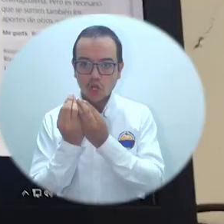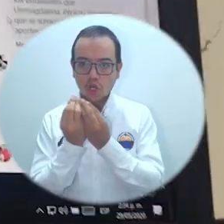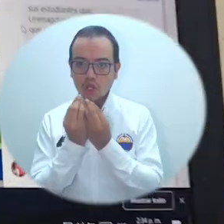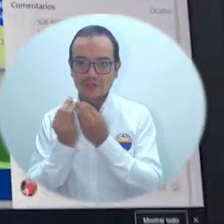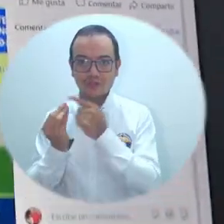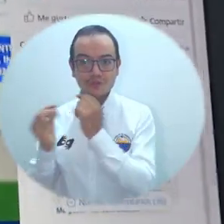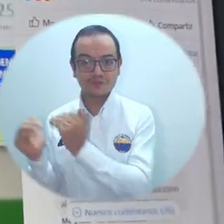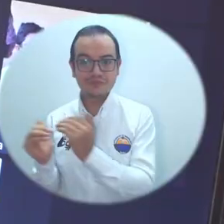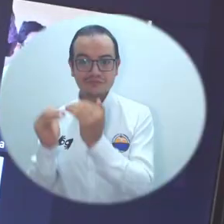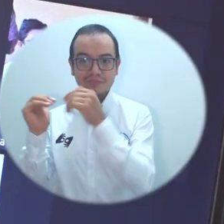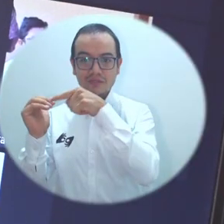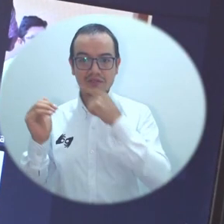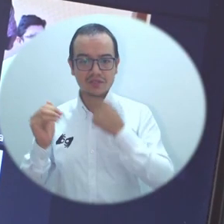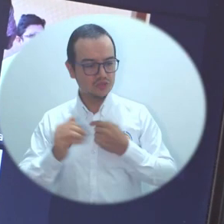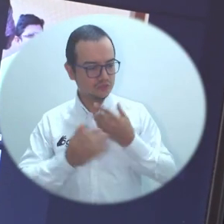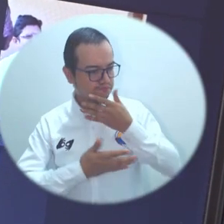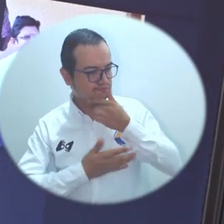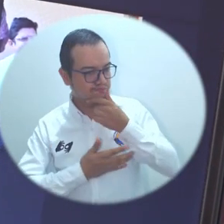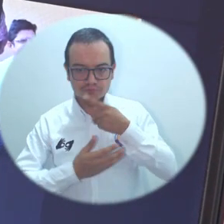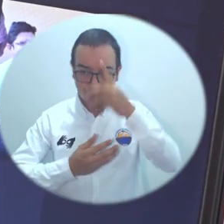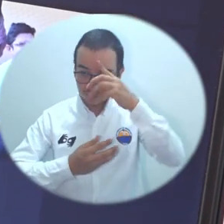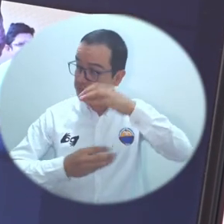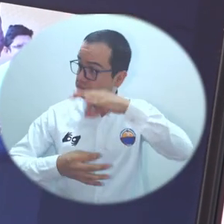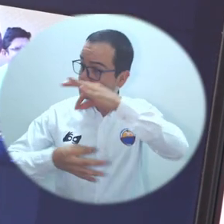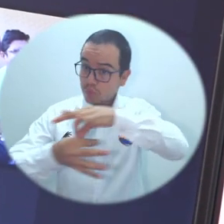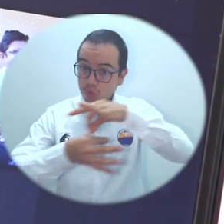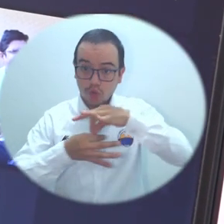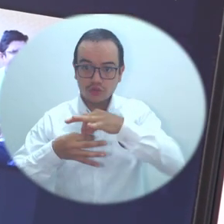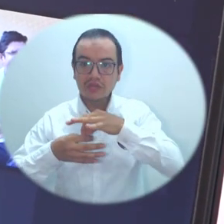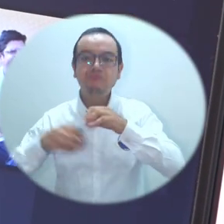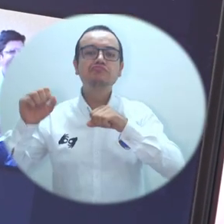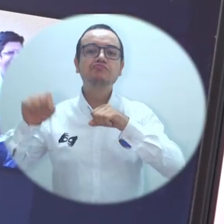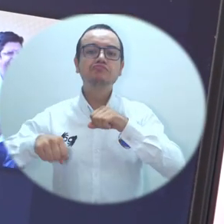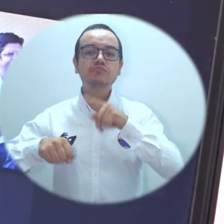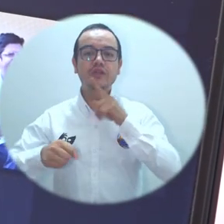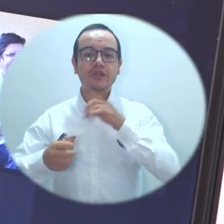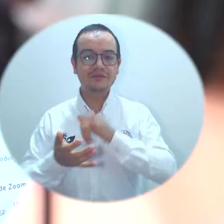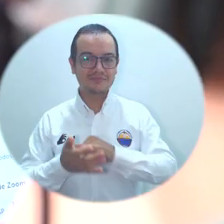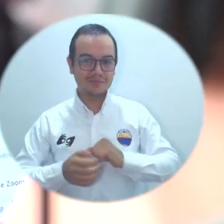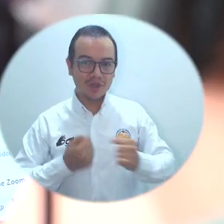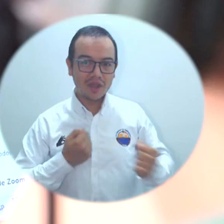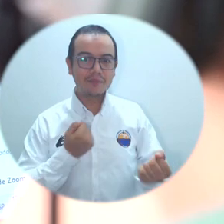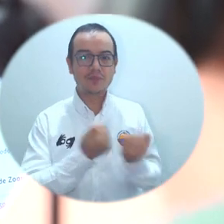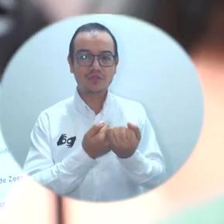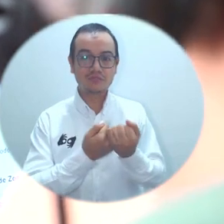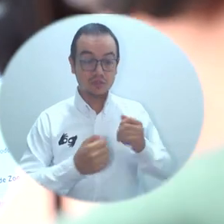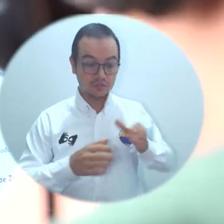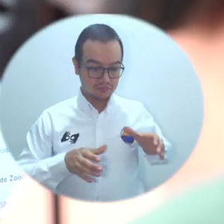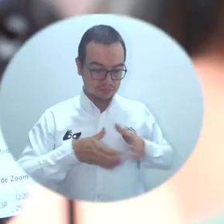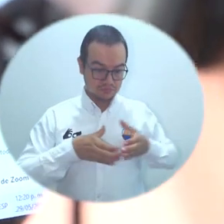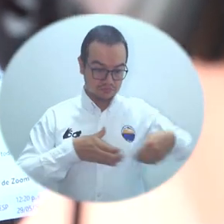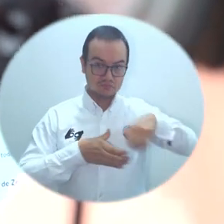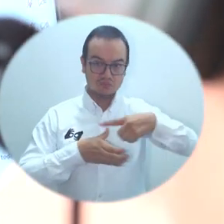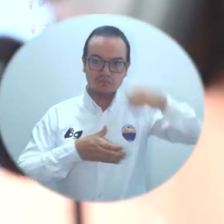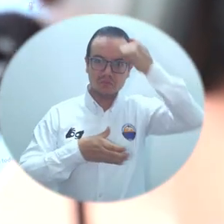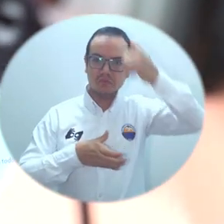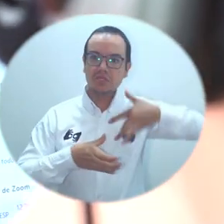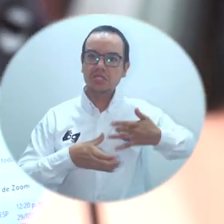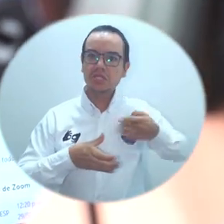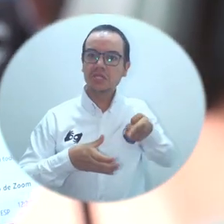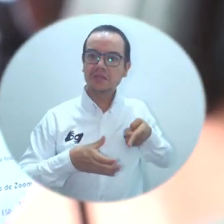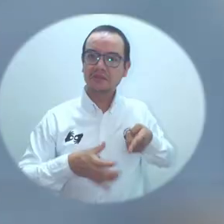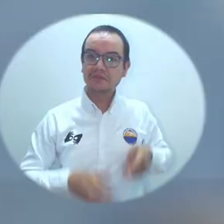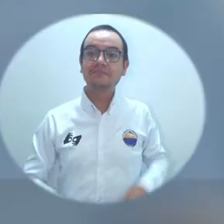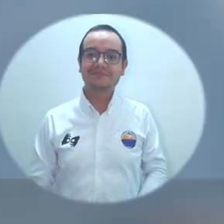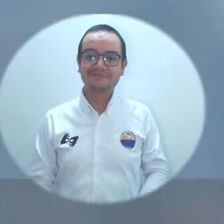cabo una sesión en la que sus miembros votaron a favor de la propuesta. Conozcamos las distintas reacciones de la comunidad docente al respecto. Y quiero